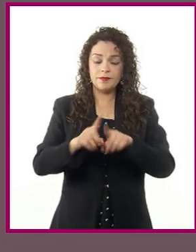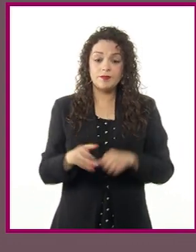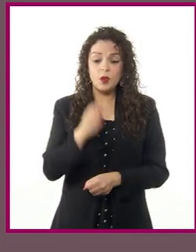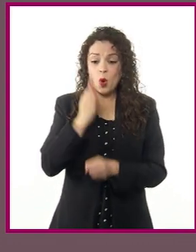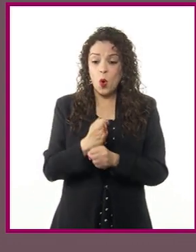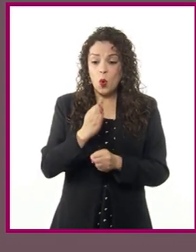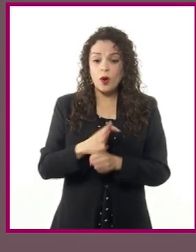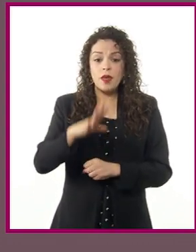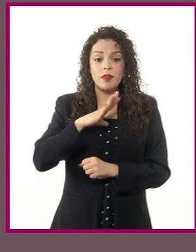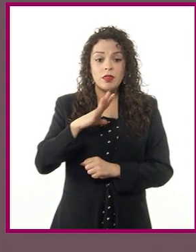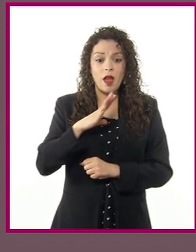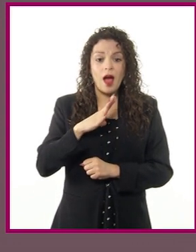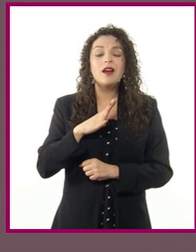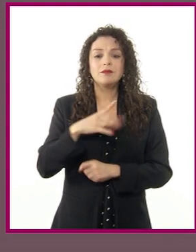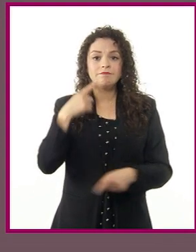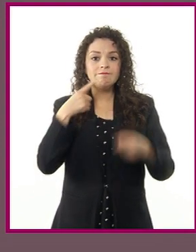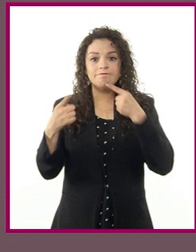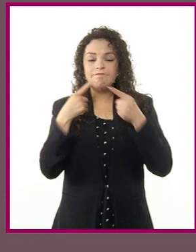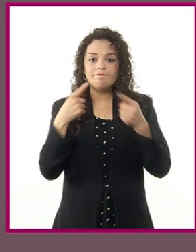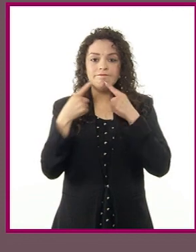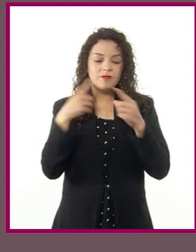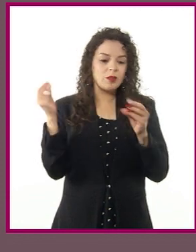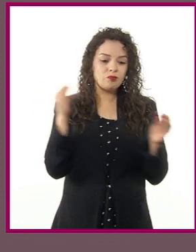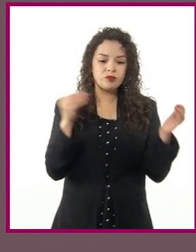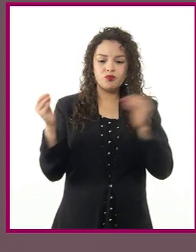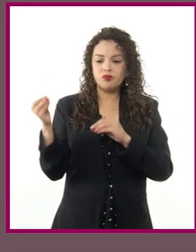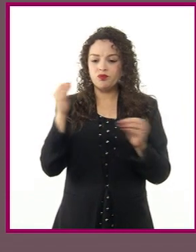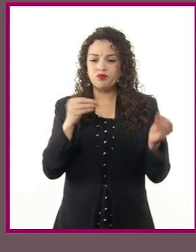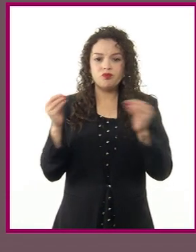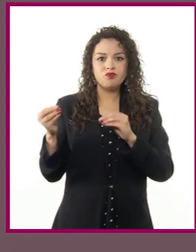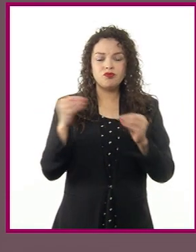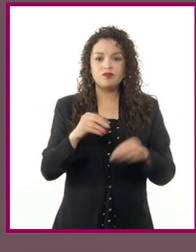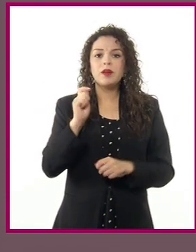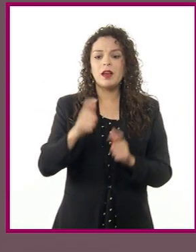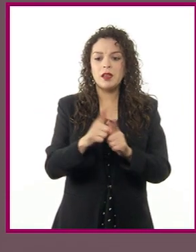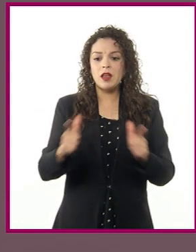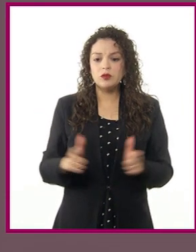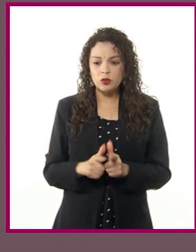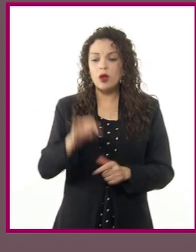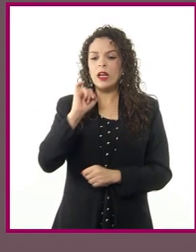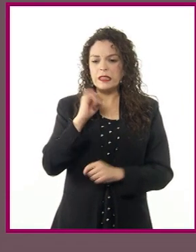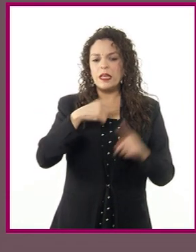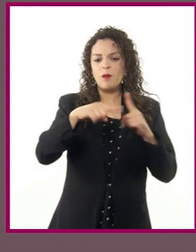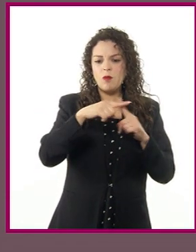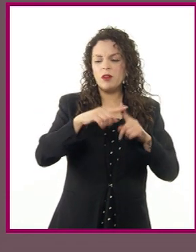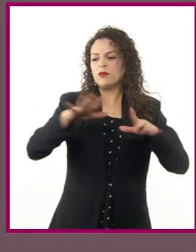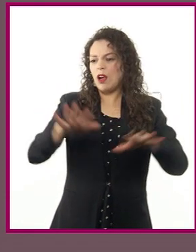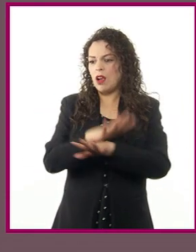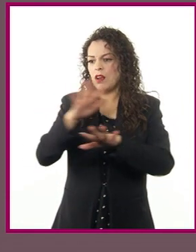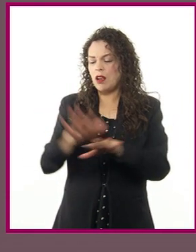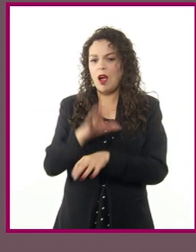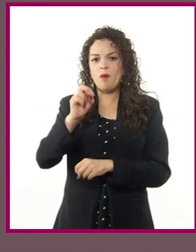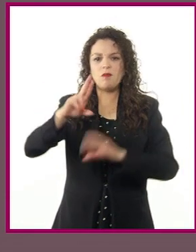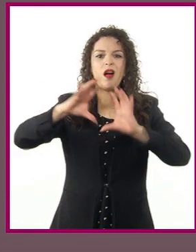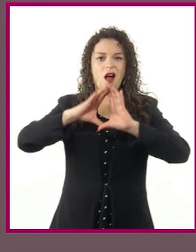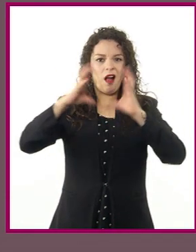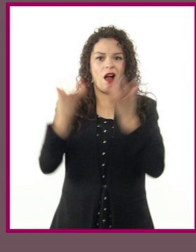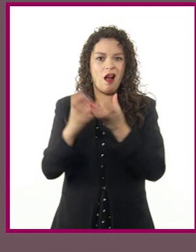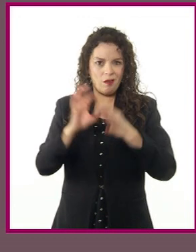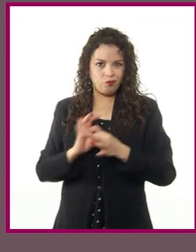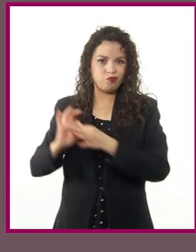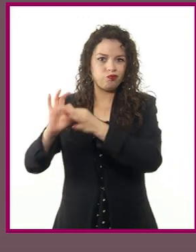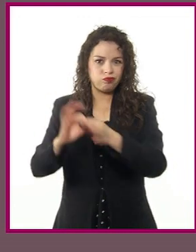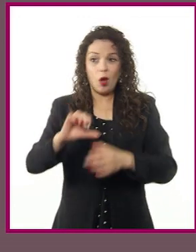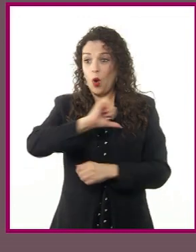actualidad existe un debate abierto entre grupos que favorecen los cambios generados por la globalización y aquellos que